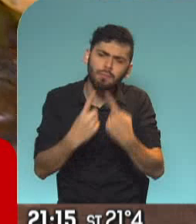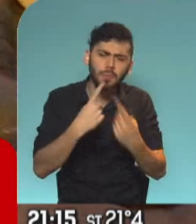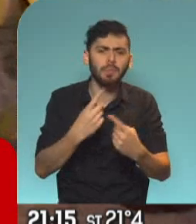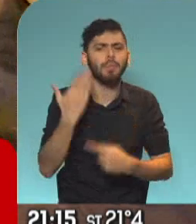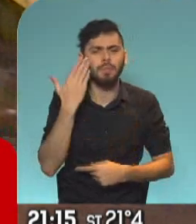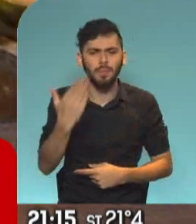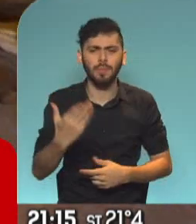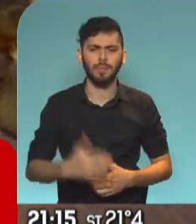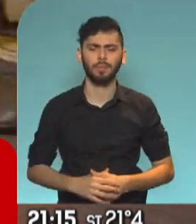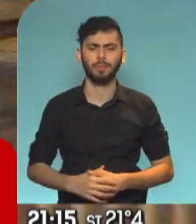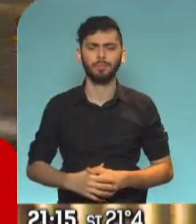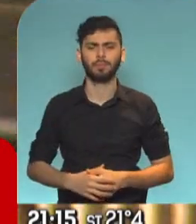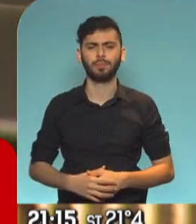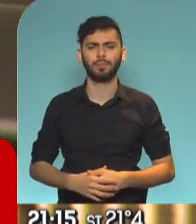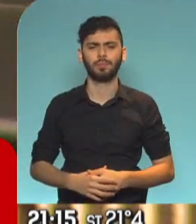son los testimonios.